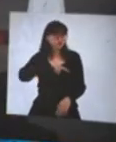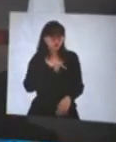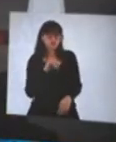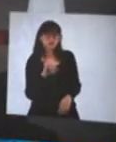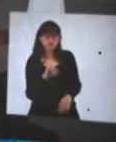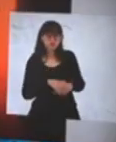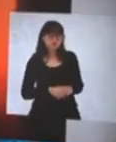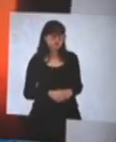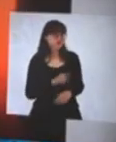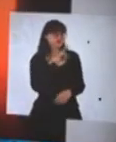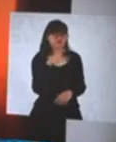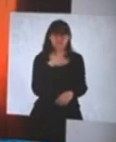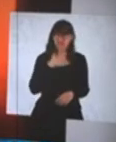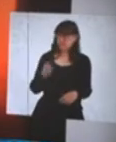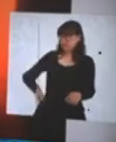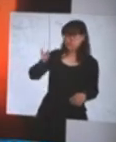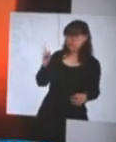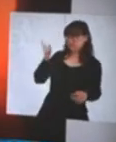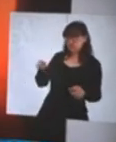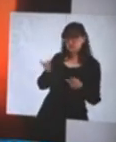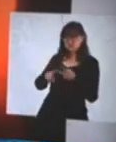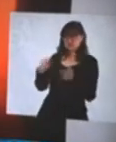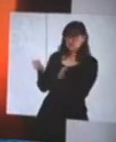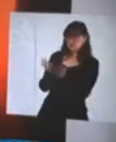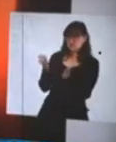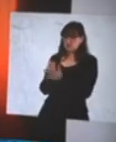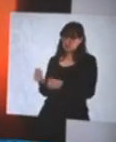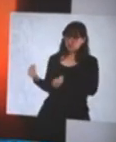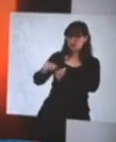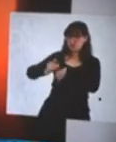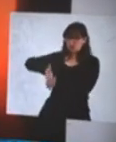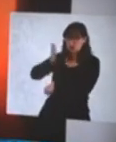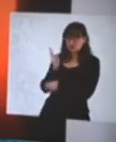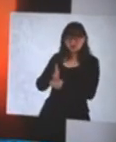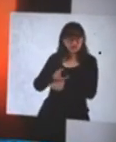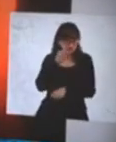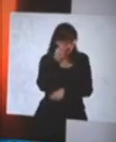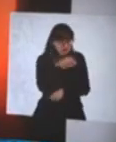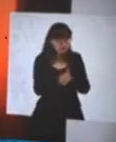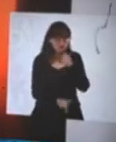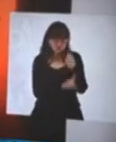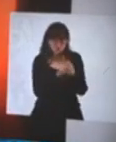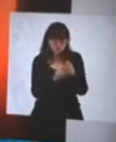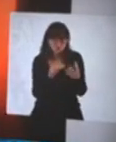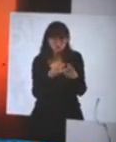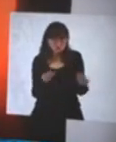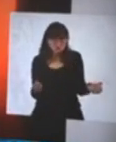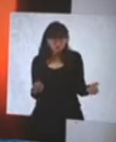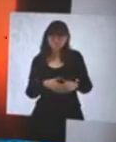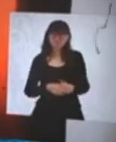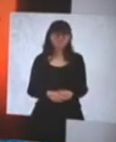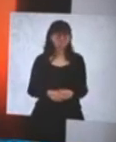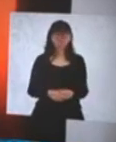vez esa mano tendida? ¿Notan que es completamente diferente a lo que hacemos en Europa, en el que vamos al choque sin tener nada